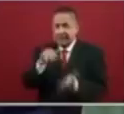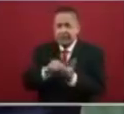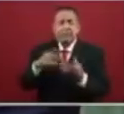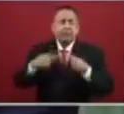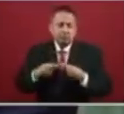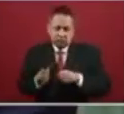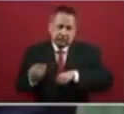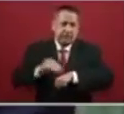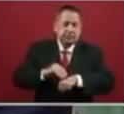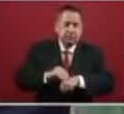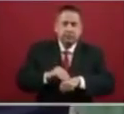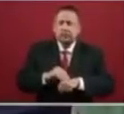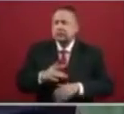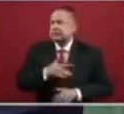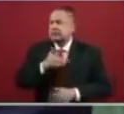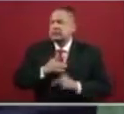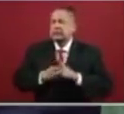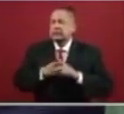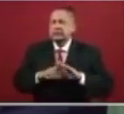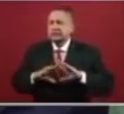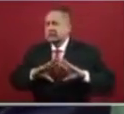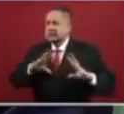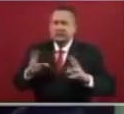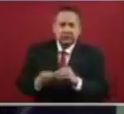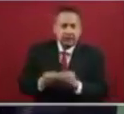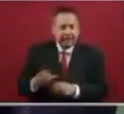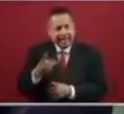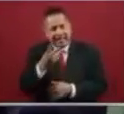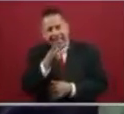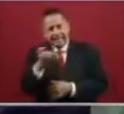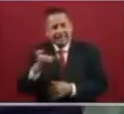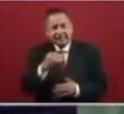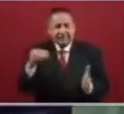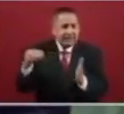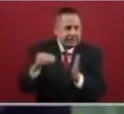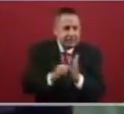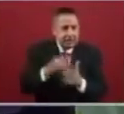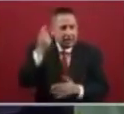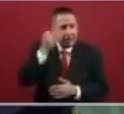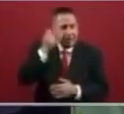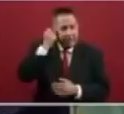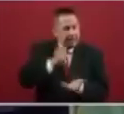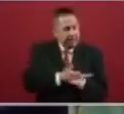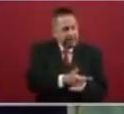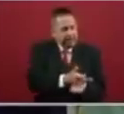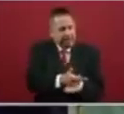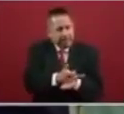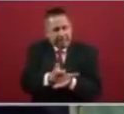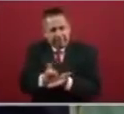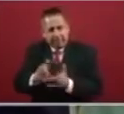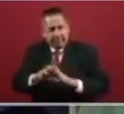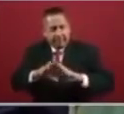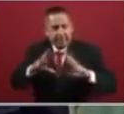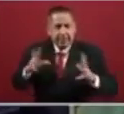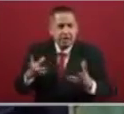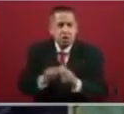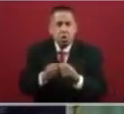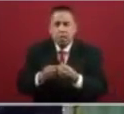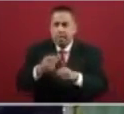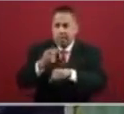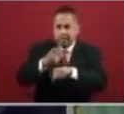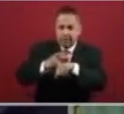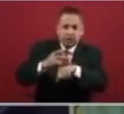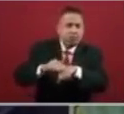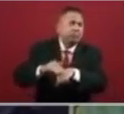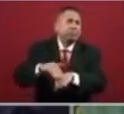decir, contempla entregar 300,000 becas a estudiantes de nivel medio